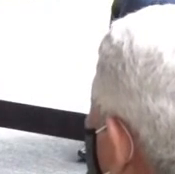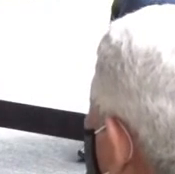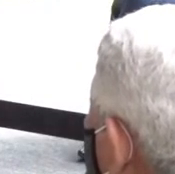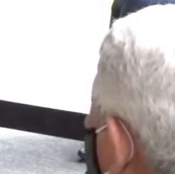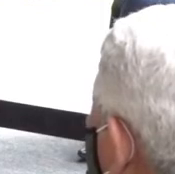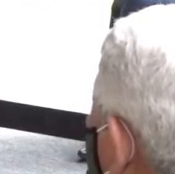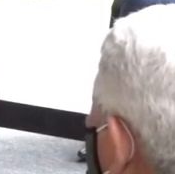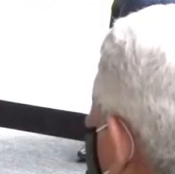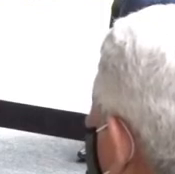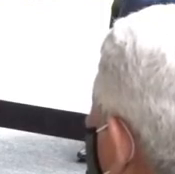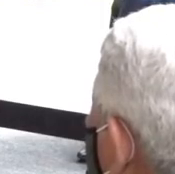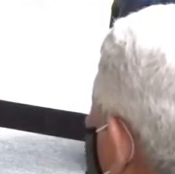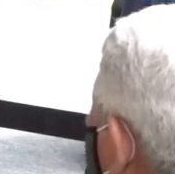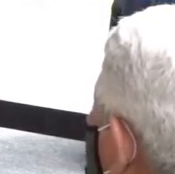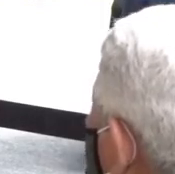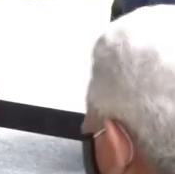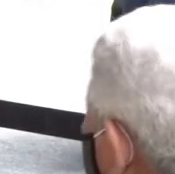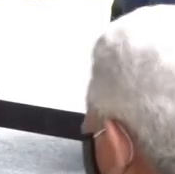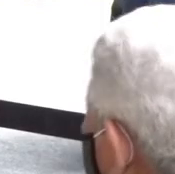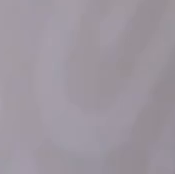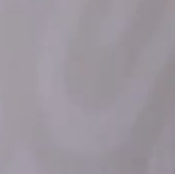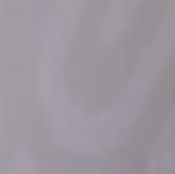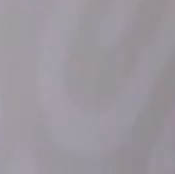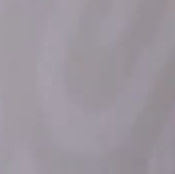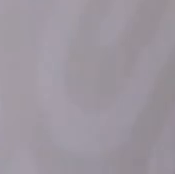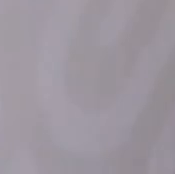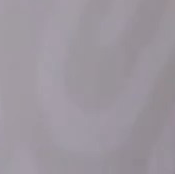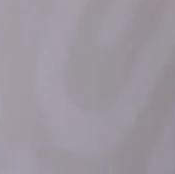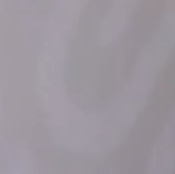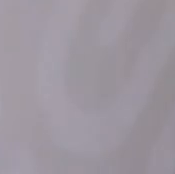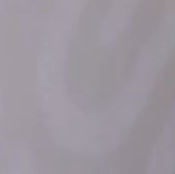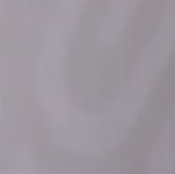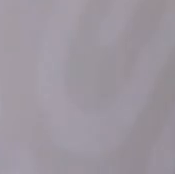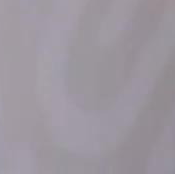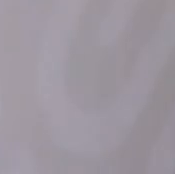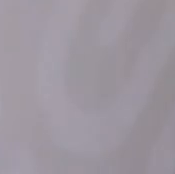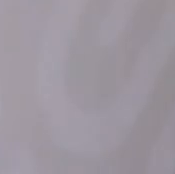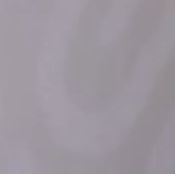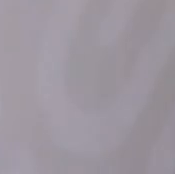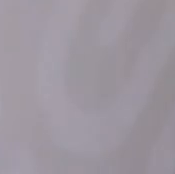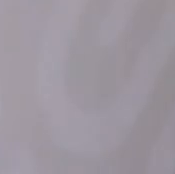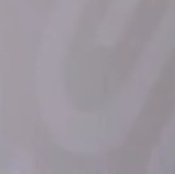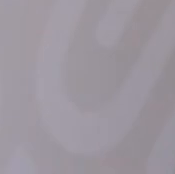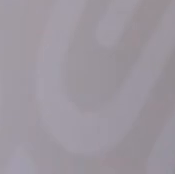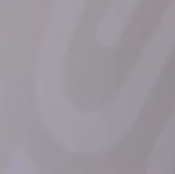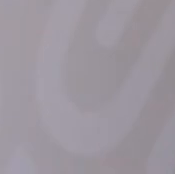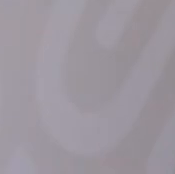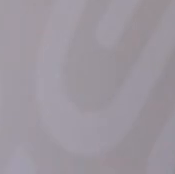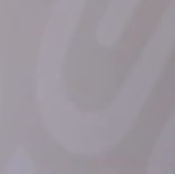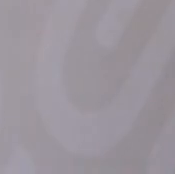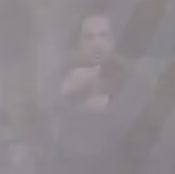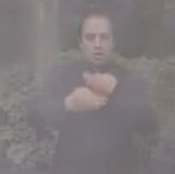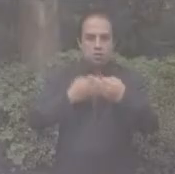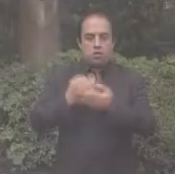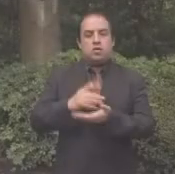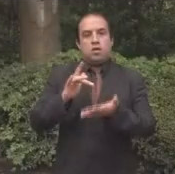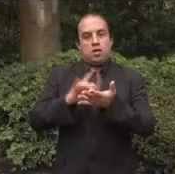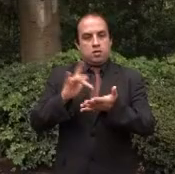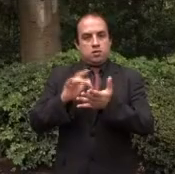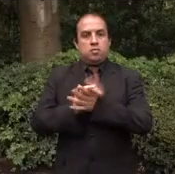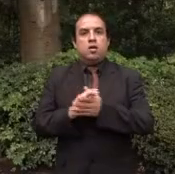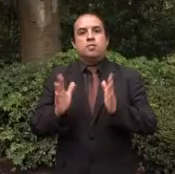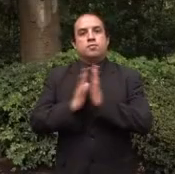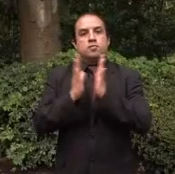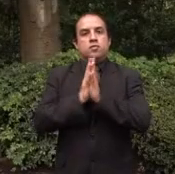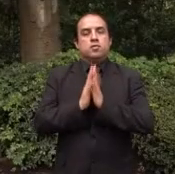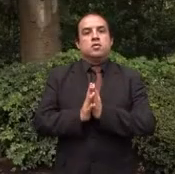Muchas gracias, muy buenos días a todos y a todas, medios de comunicación, al Consejo Rector del Bosque, al Fideicomiso